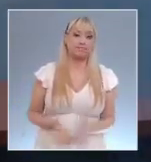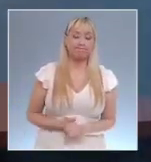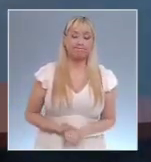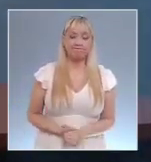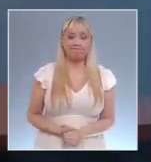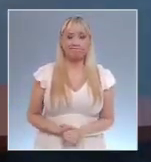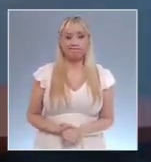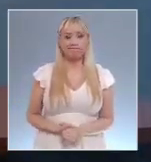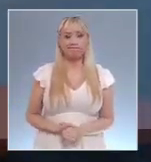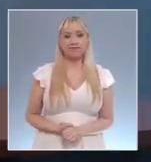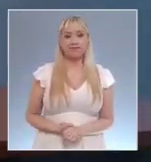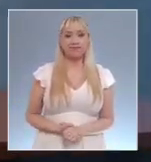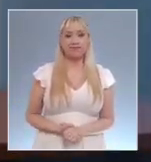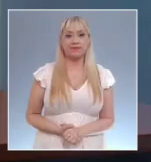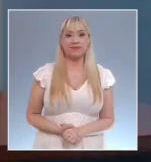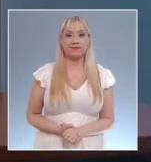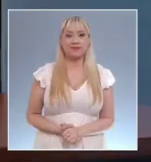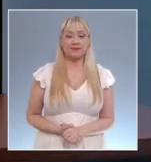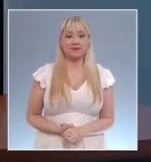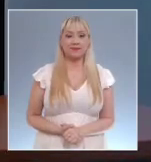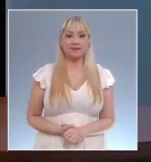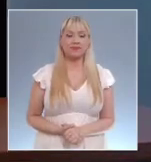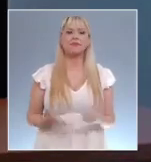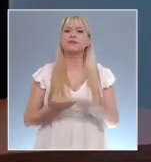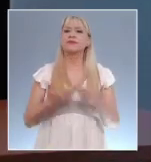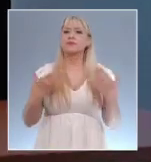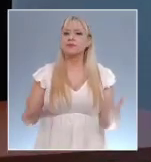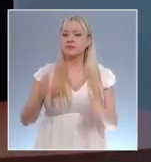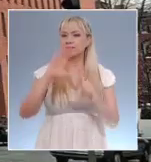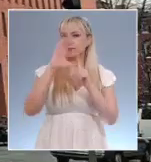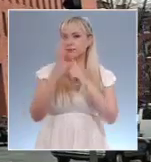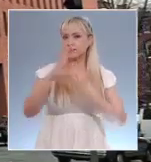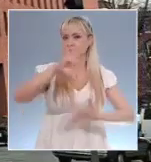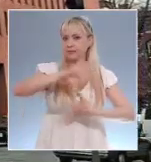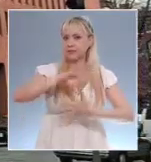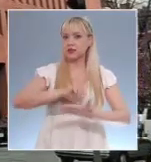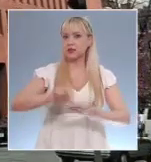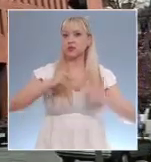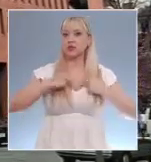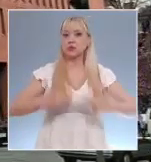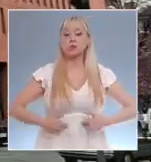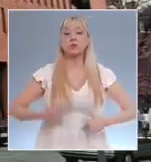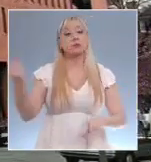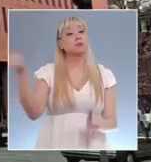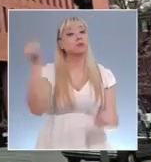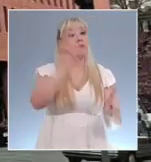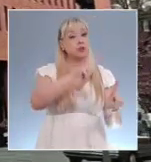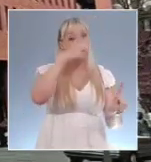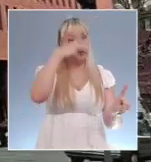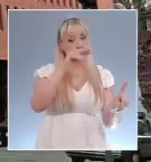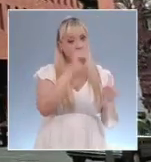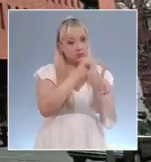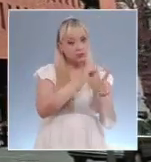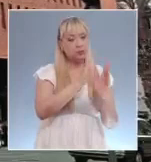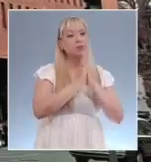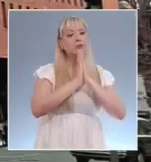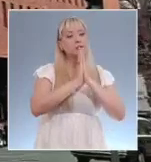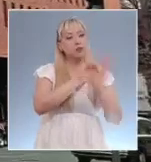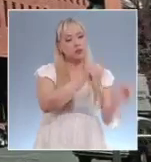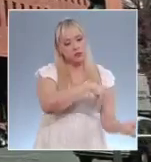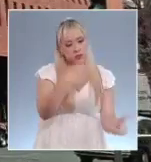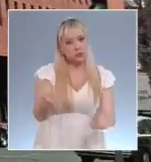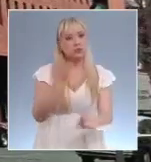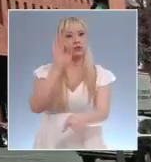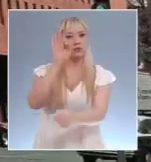La Comisión Interamericana de Derechos Humanos ordenó al Estado mexicano otorgar medidas de protección para garantizar su seguridad a